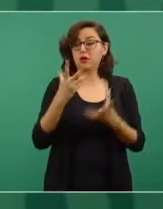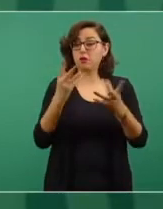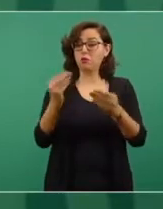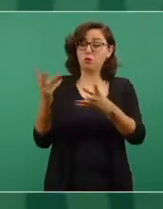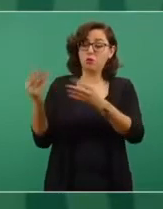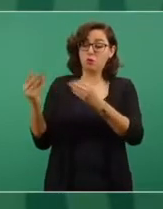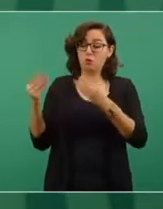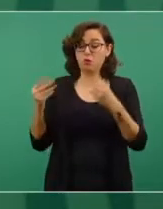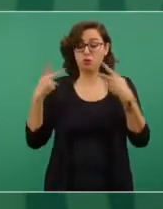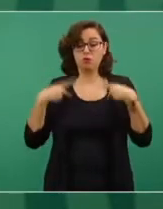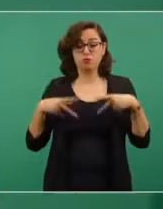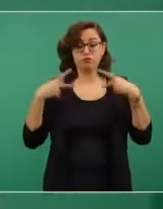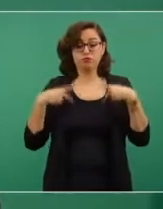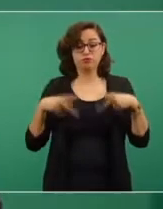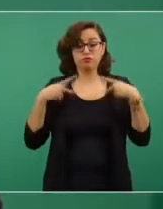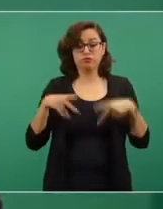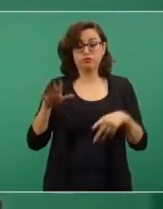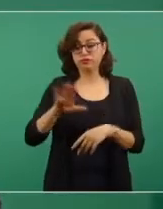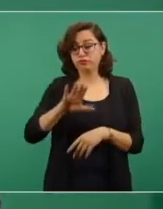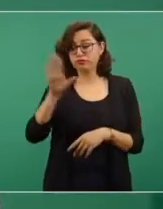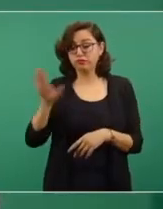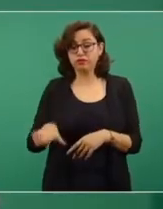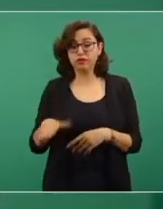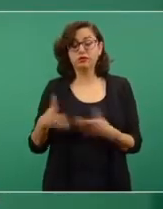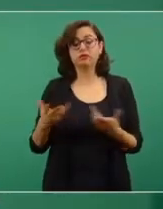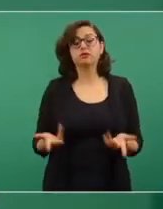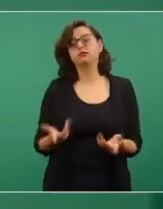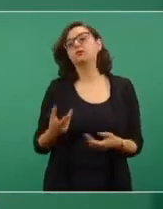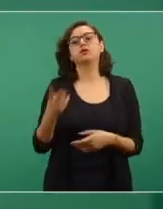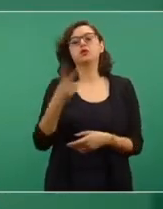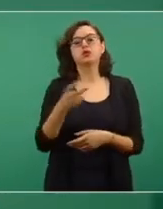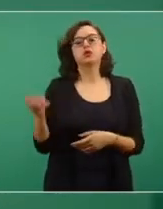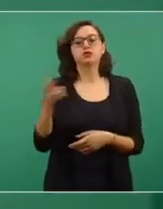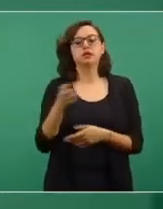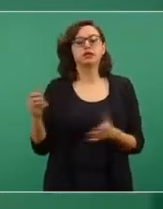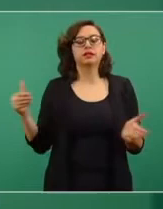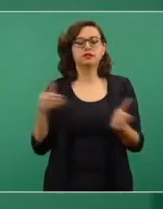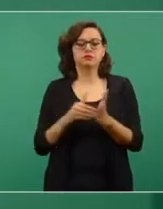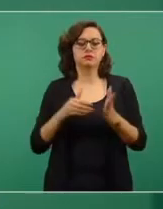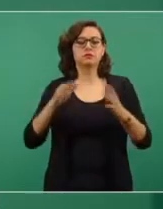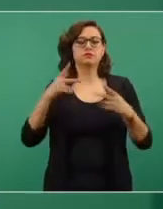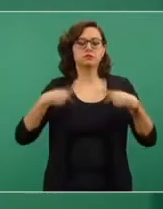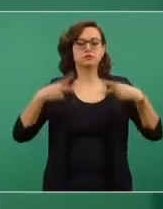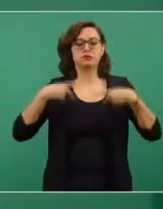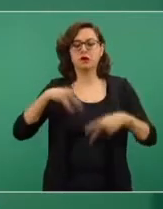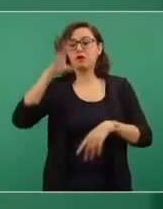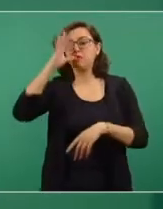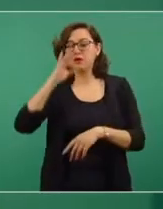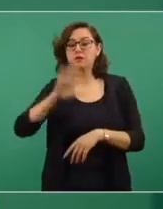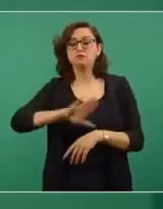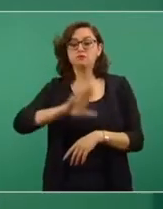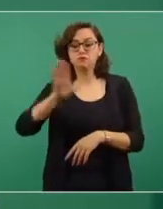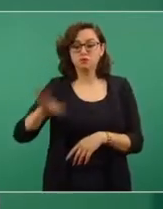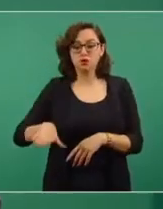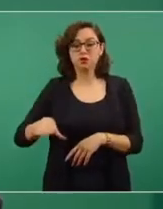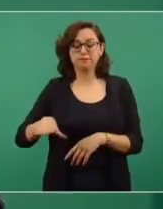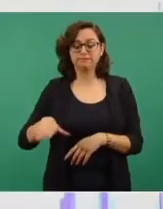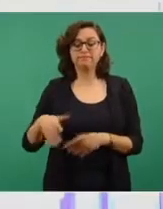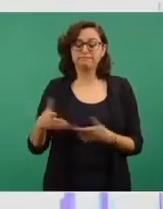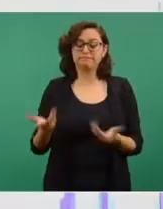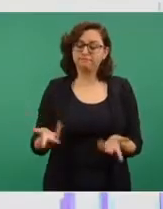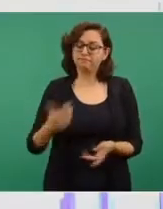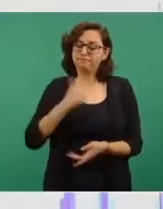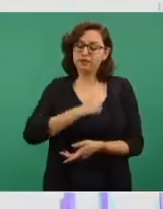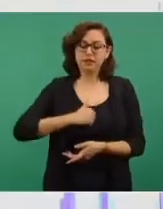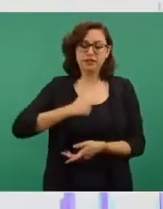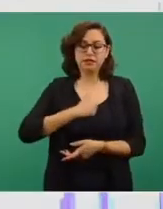vida 2 centenas de millares de personas en México. Pero al tener estas, en su momento el